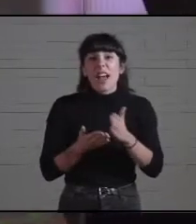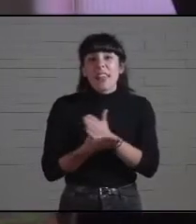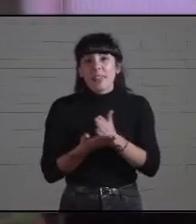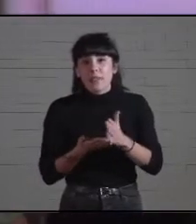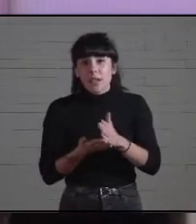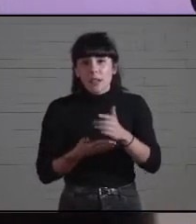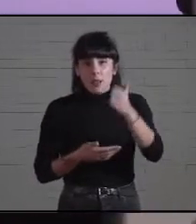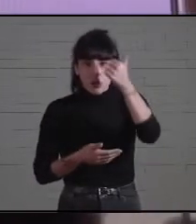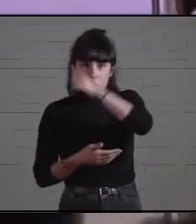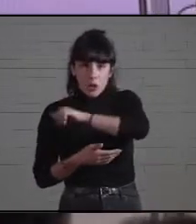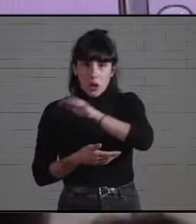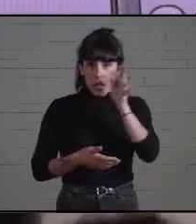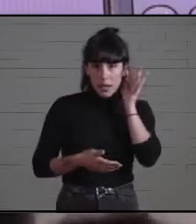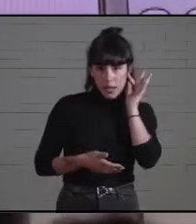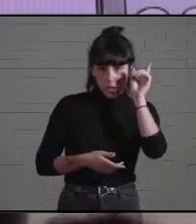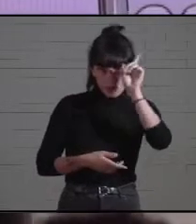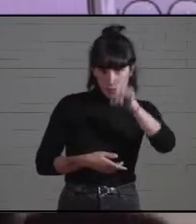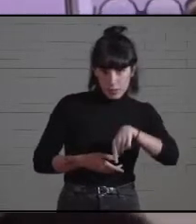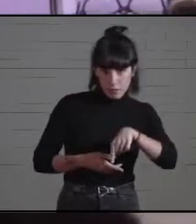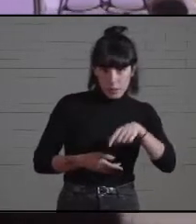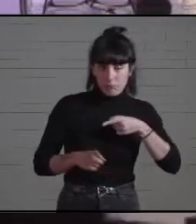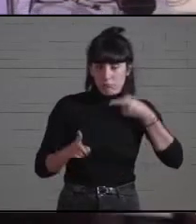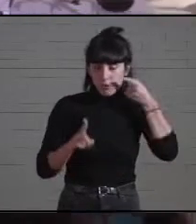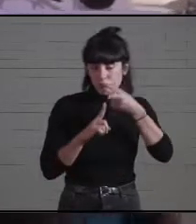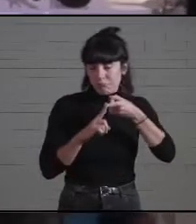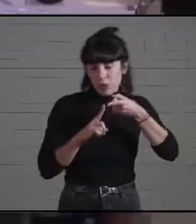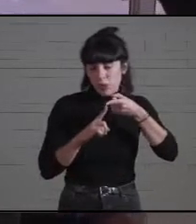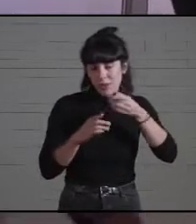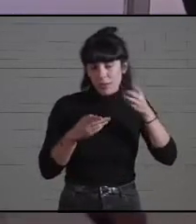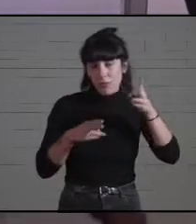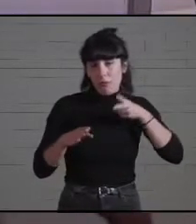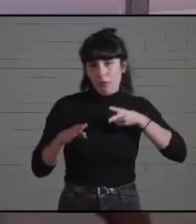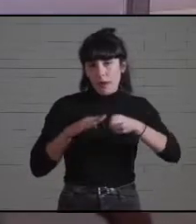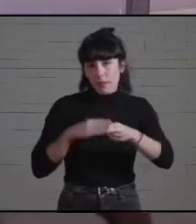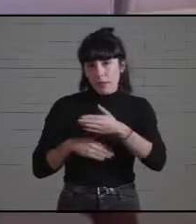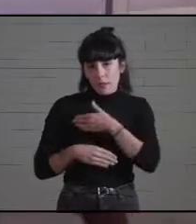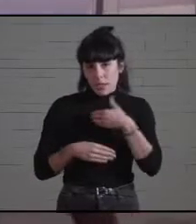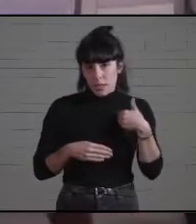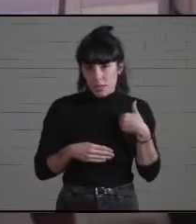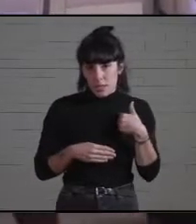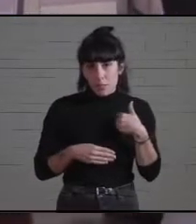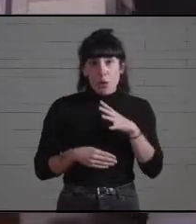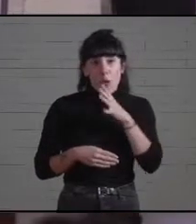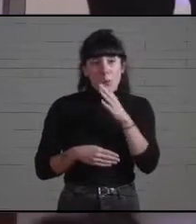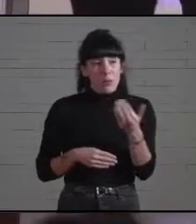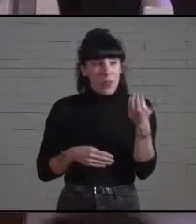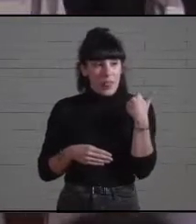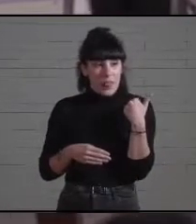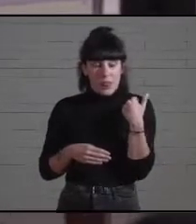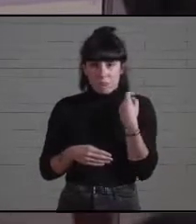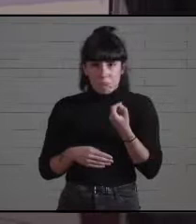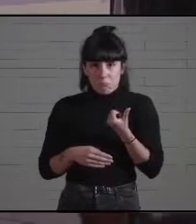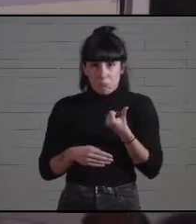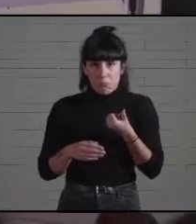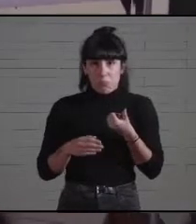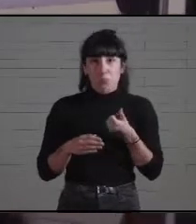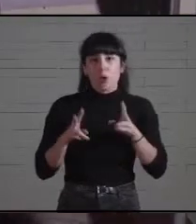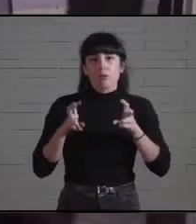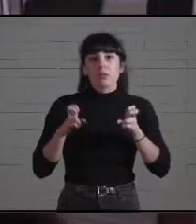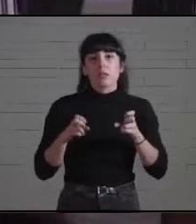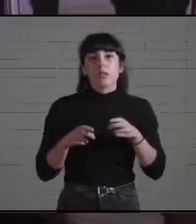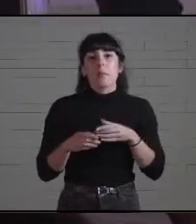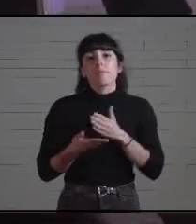género. Porque hasta hace poco la conciliación se entendía básicamente como